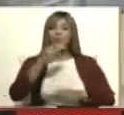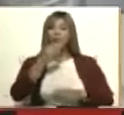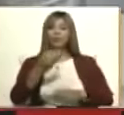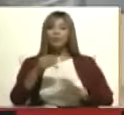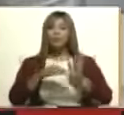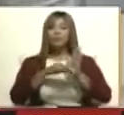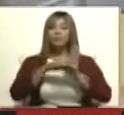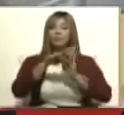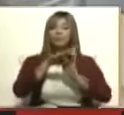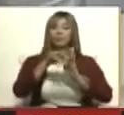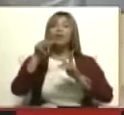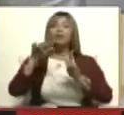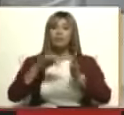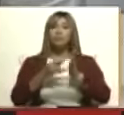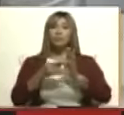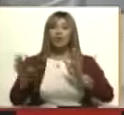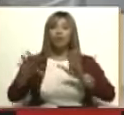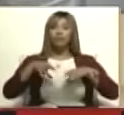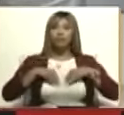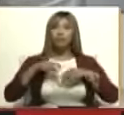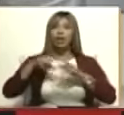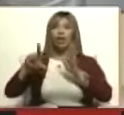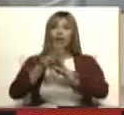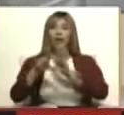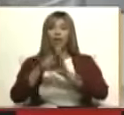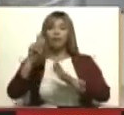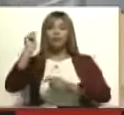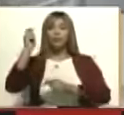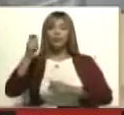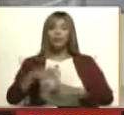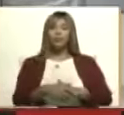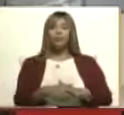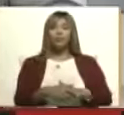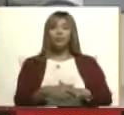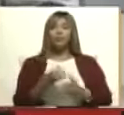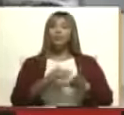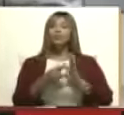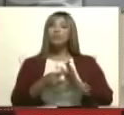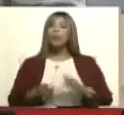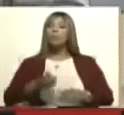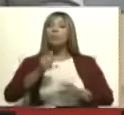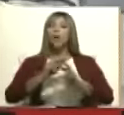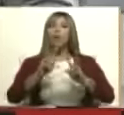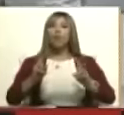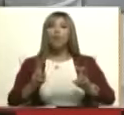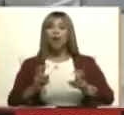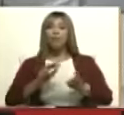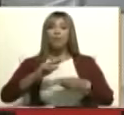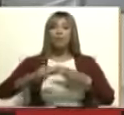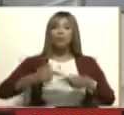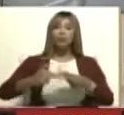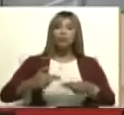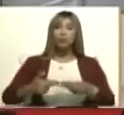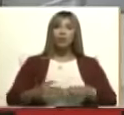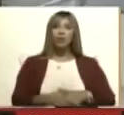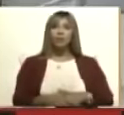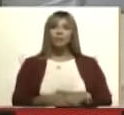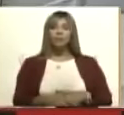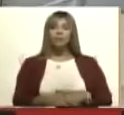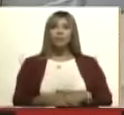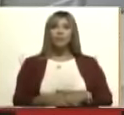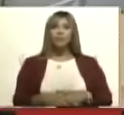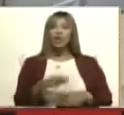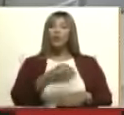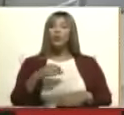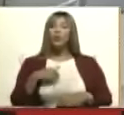rango constitucional, pero de carácter, yo diría, de las cosas más novedosas, revolucionarias que